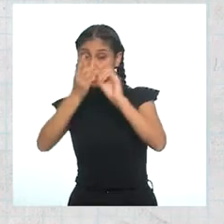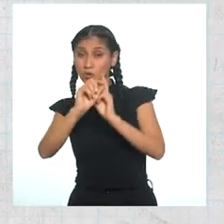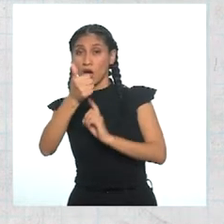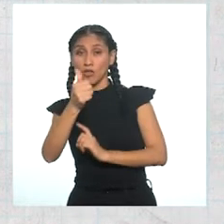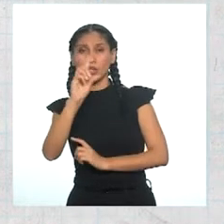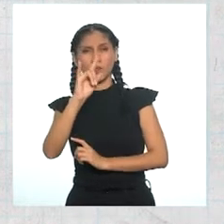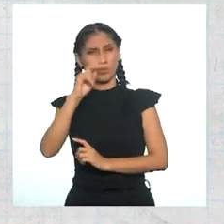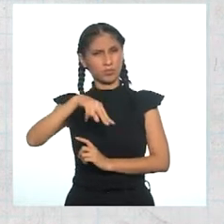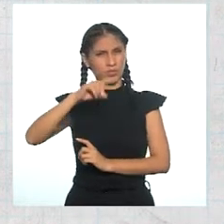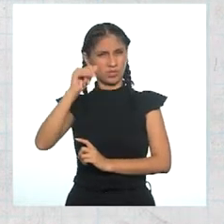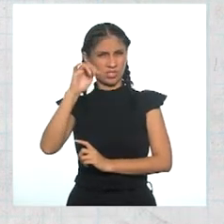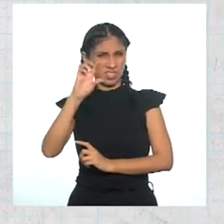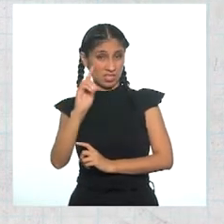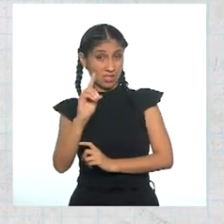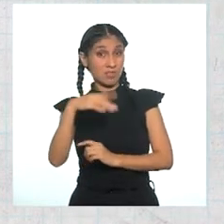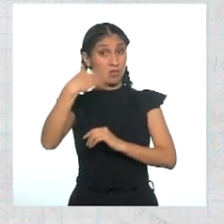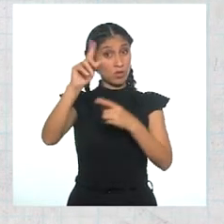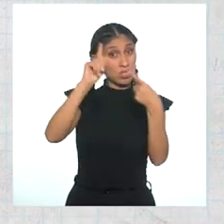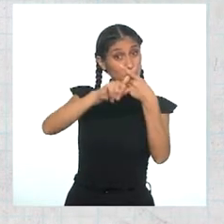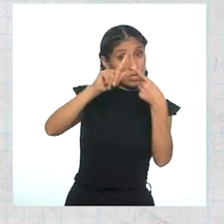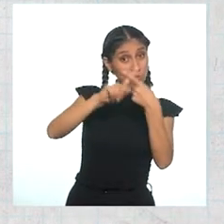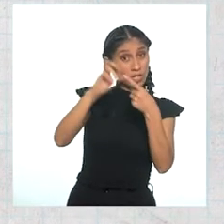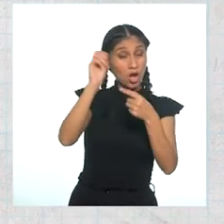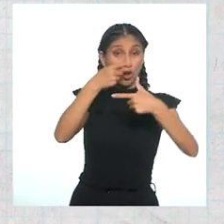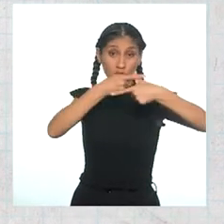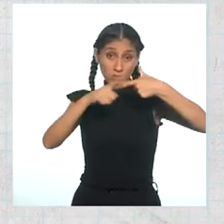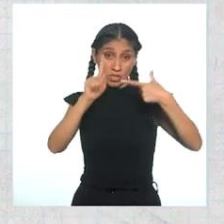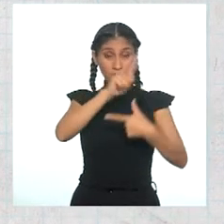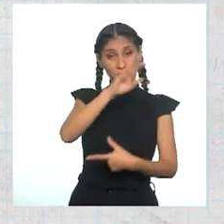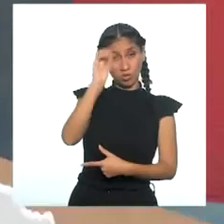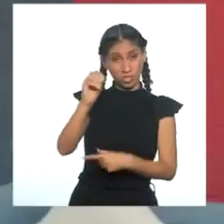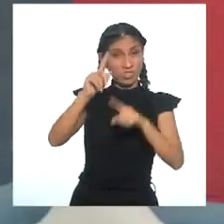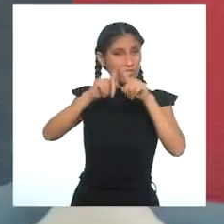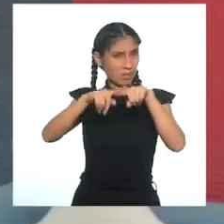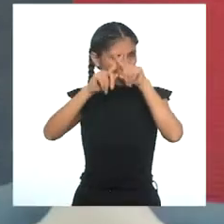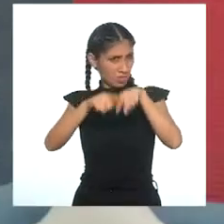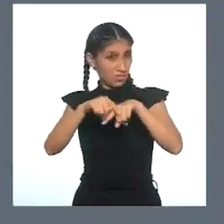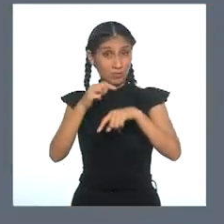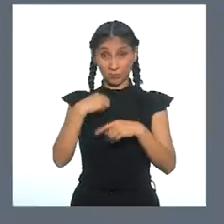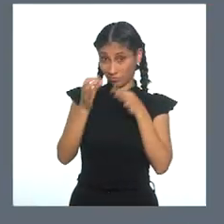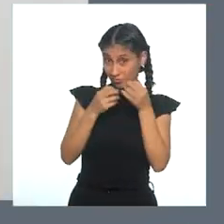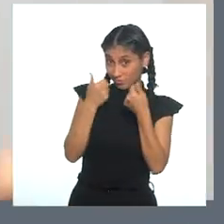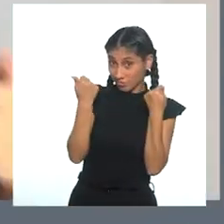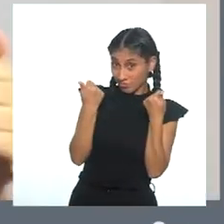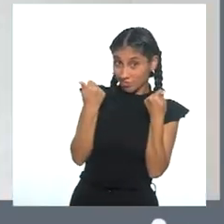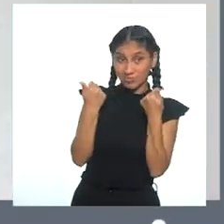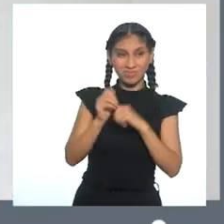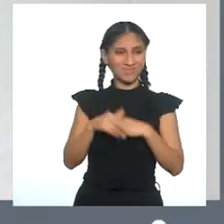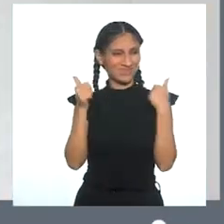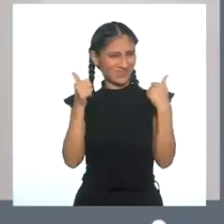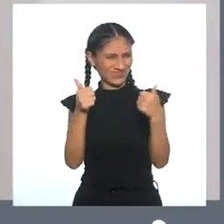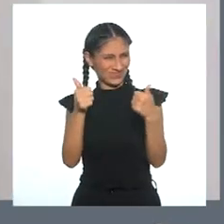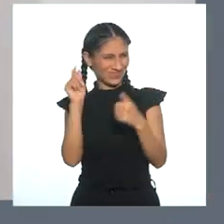se multiplica o divide por 10 según se vaya pasando por cada unidad. ¿Me expliqué bien?